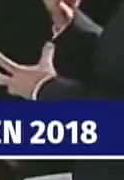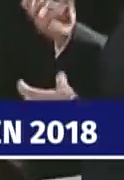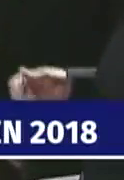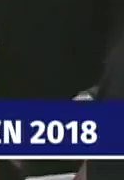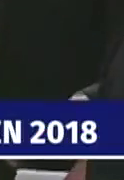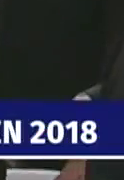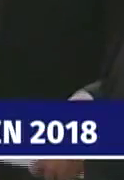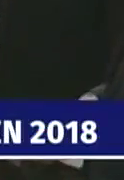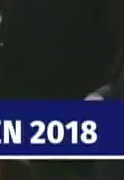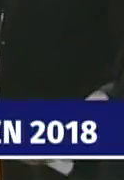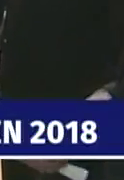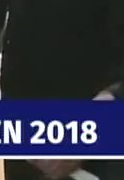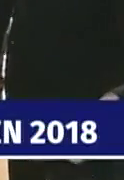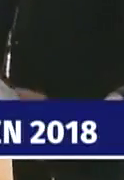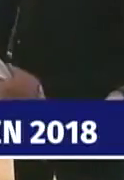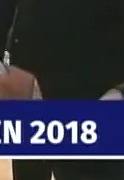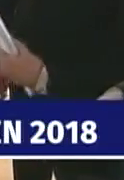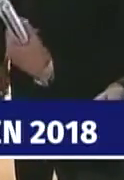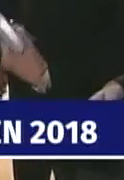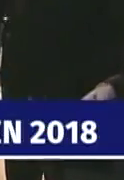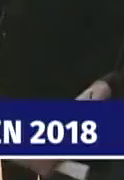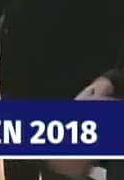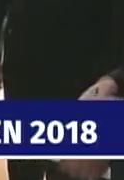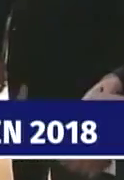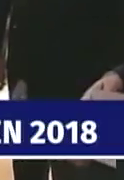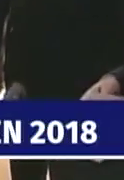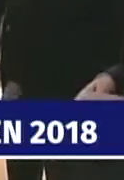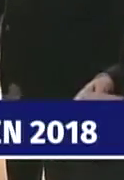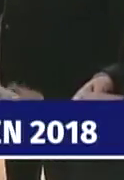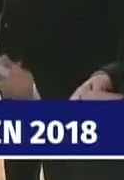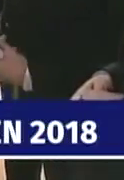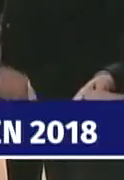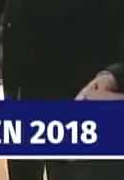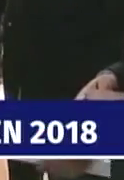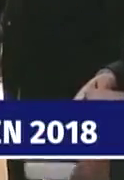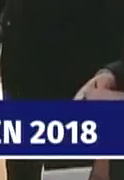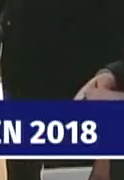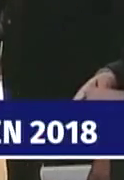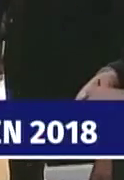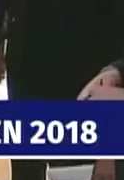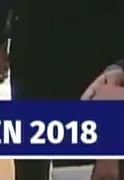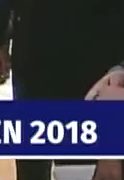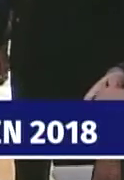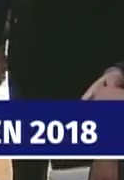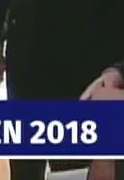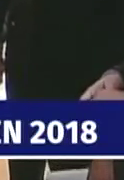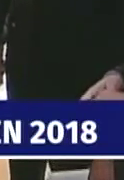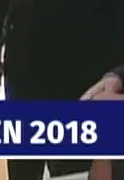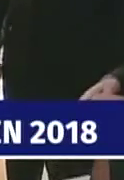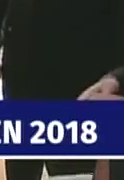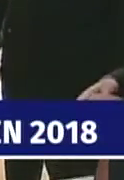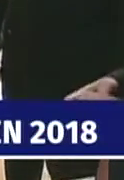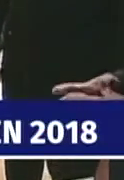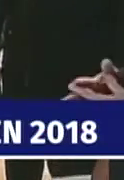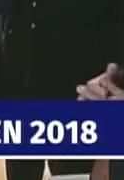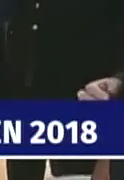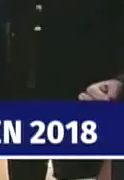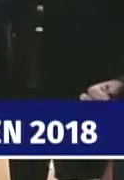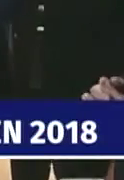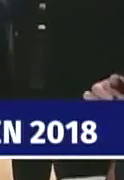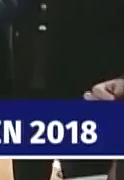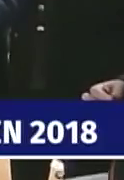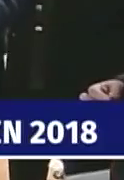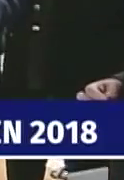Turquía y que ha sido exhibida el día de hoy acá por este chef que ha recibido al presidente Nicolás Maduro Moros en esta exposición que